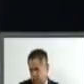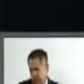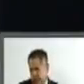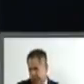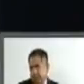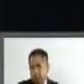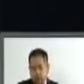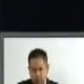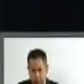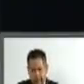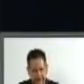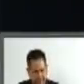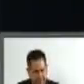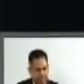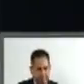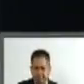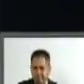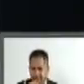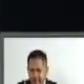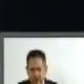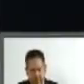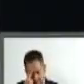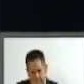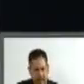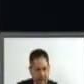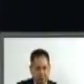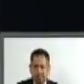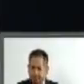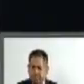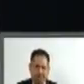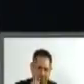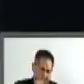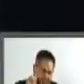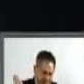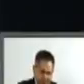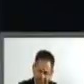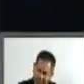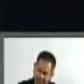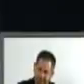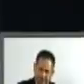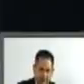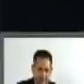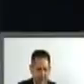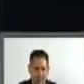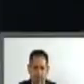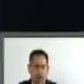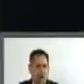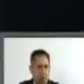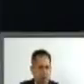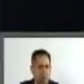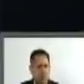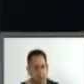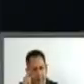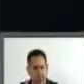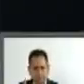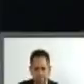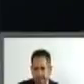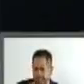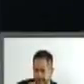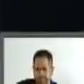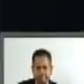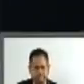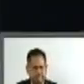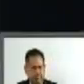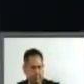es la ocasión propicia para seguir dotando a esa amistad de un sólido andamiaje de acuerdos para profundizar nuestros